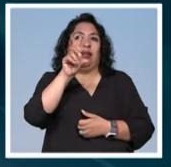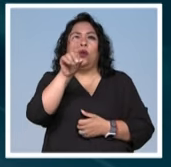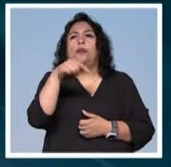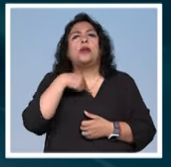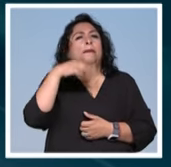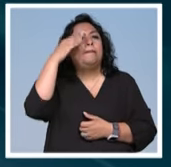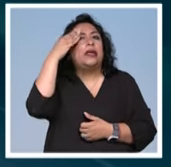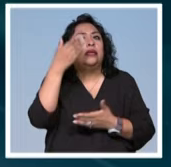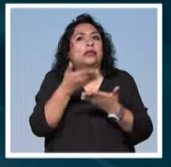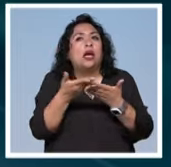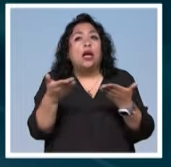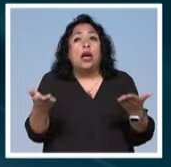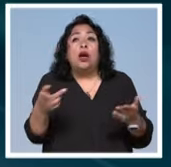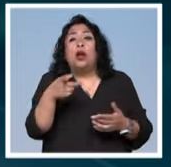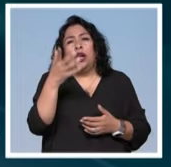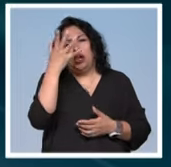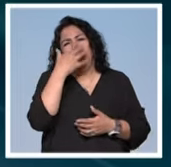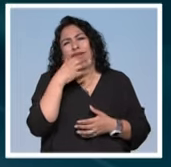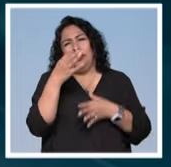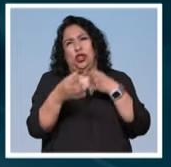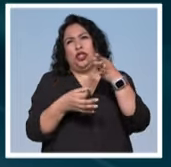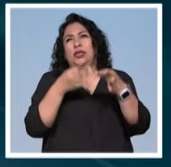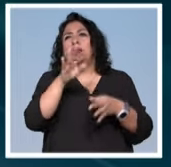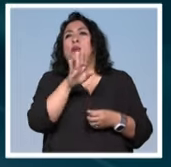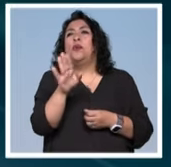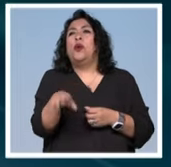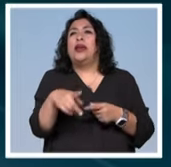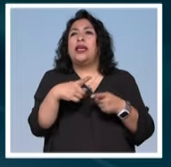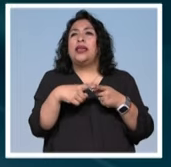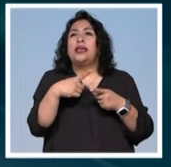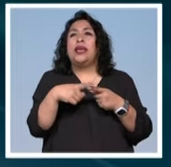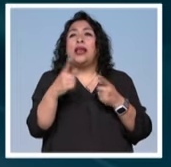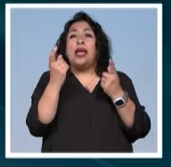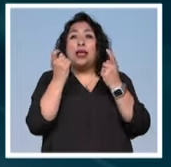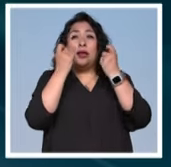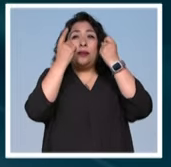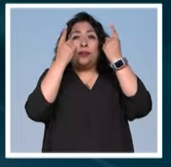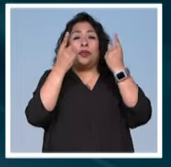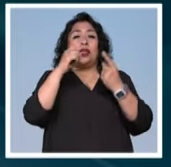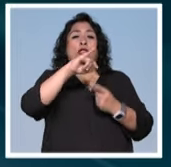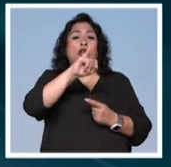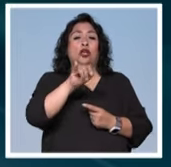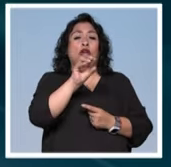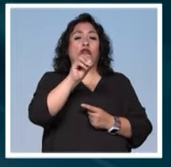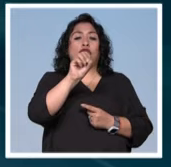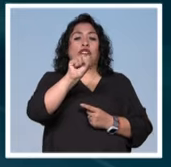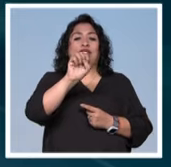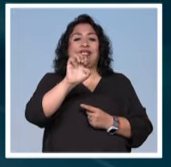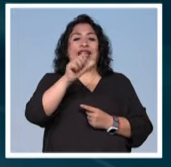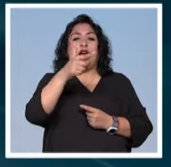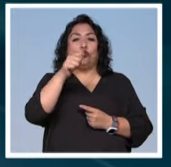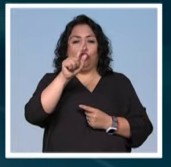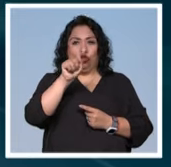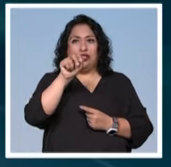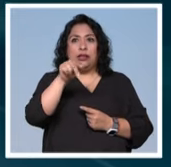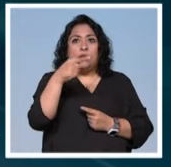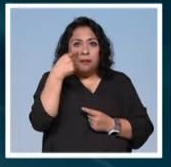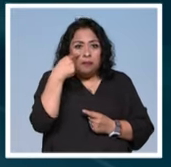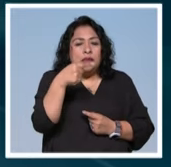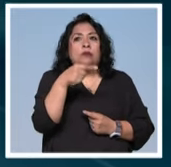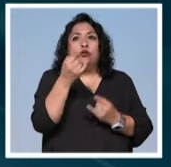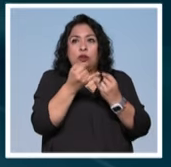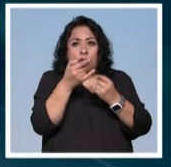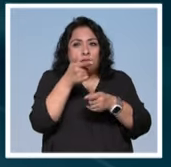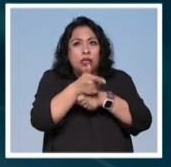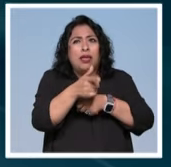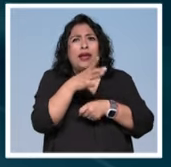más Piensa ahora Esta triste noticia del fallecimiento de nuestro admirad simo José Agustín nos fuimos también a ver y